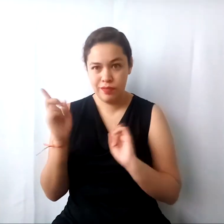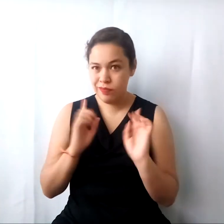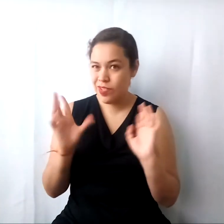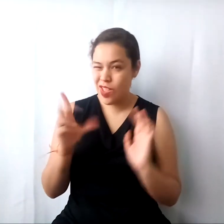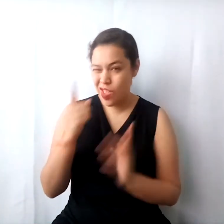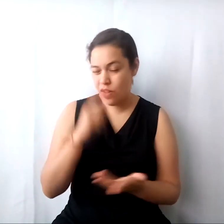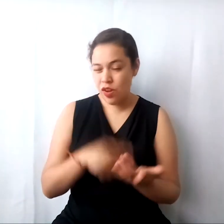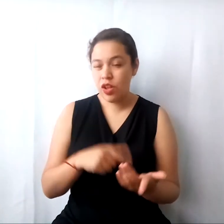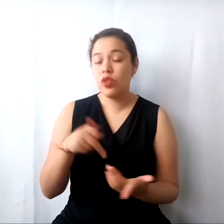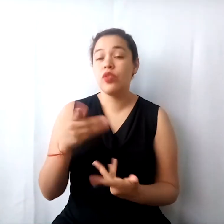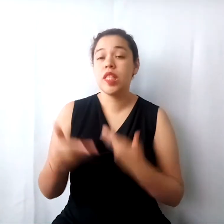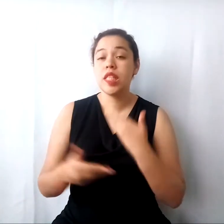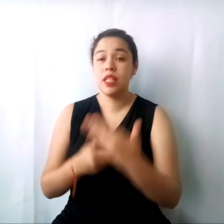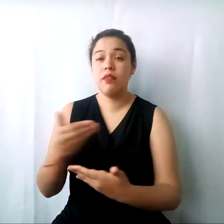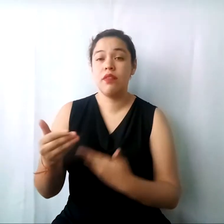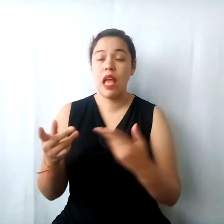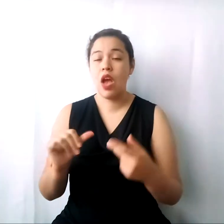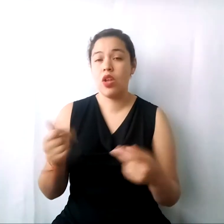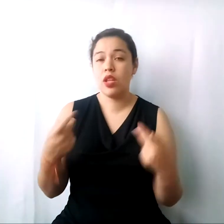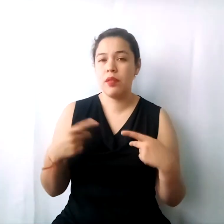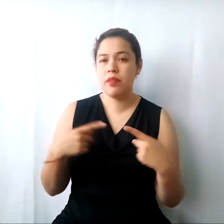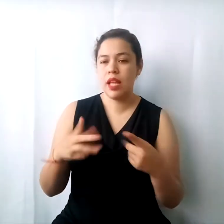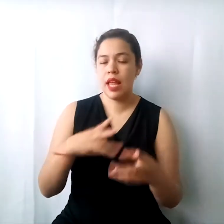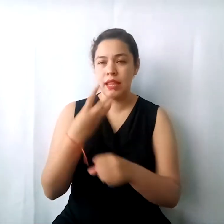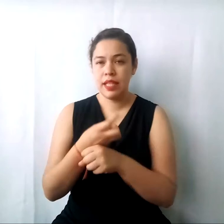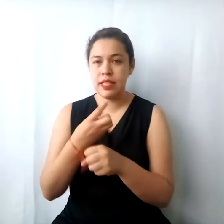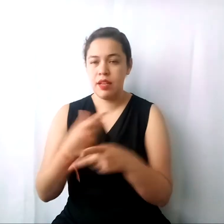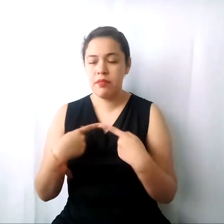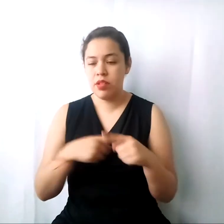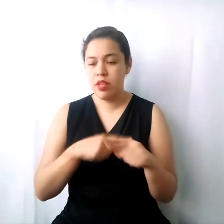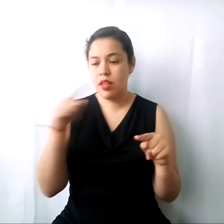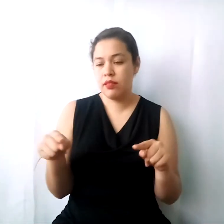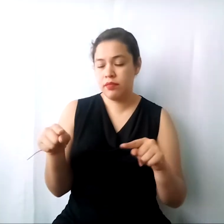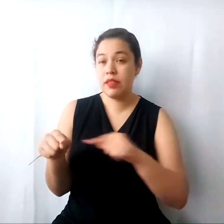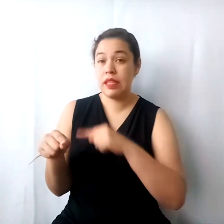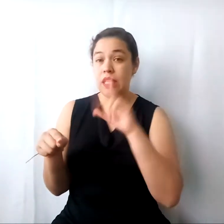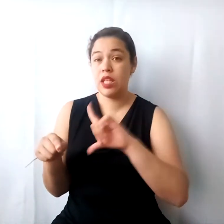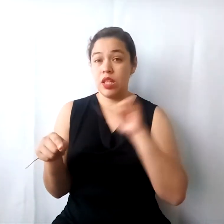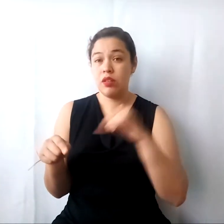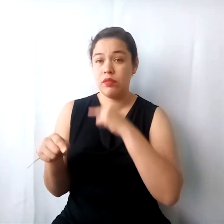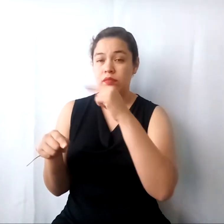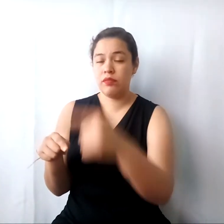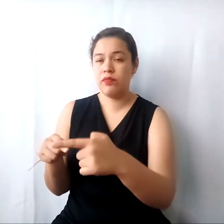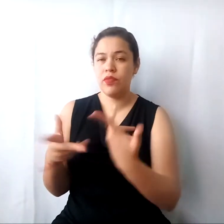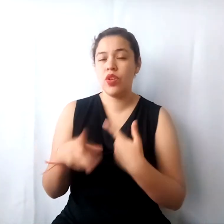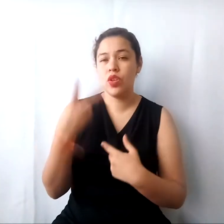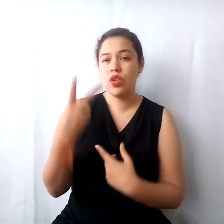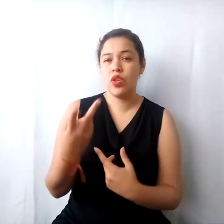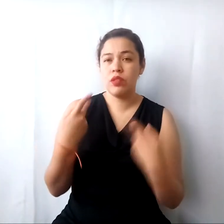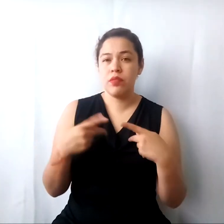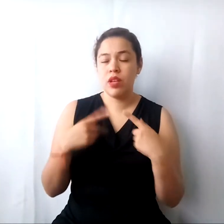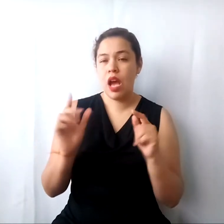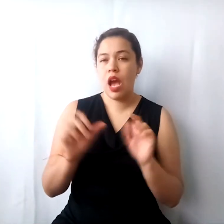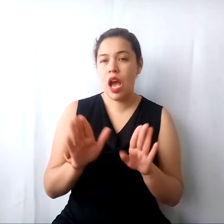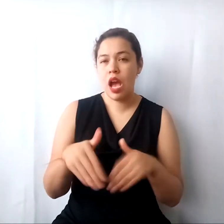preste servicios a terceros. Ah, no. No, solamente yo tengo dos personas que están por fuera, que es